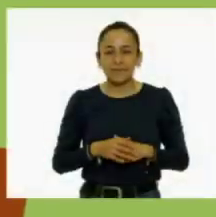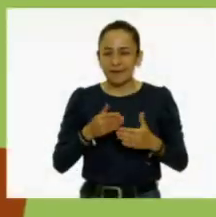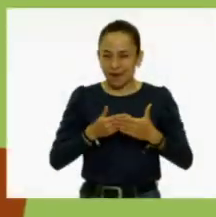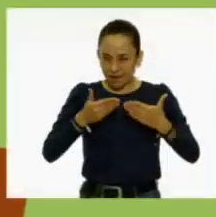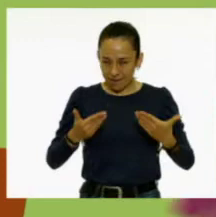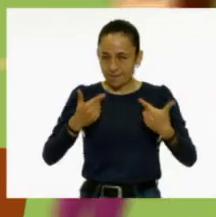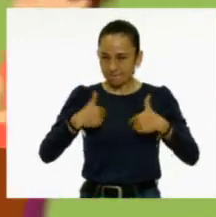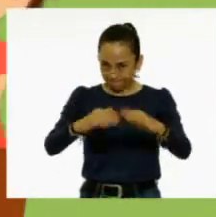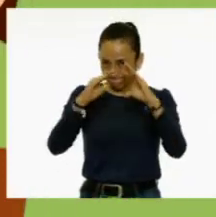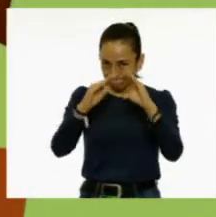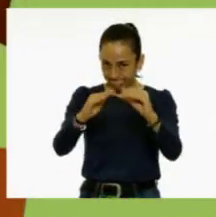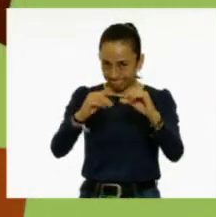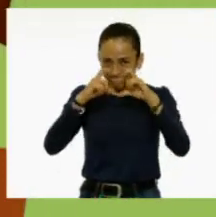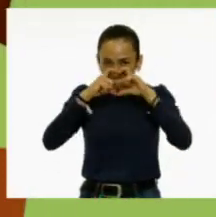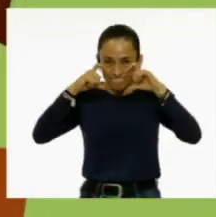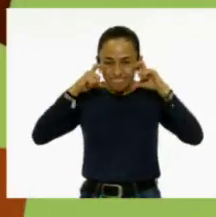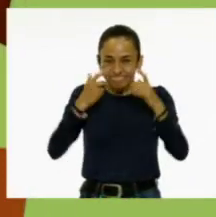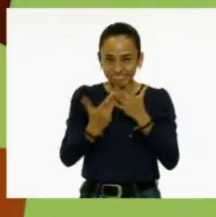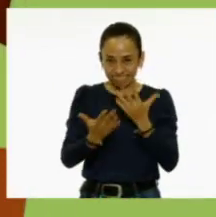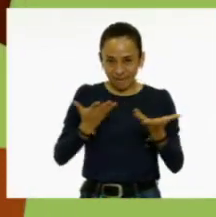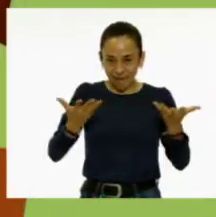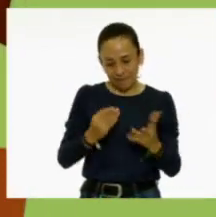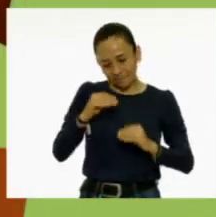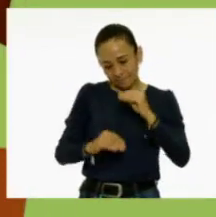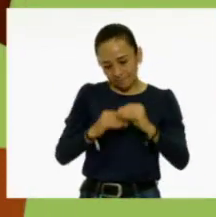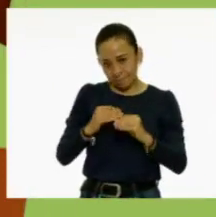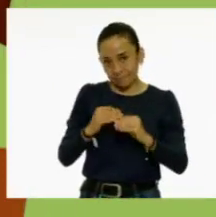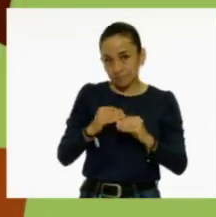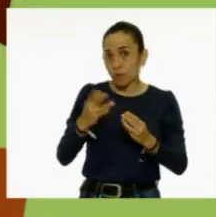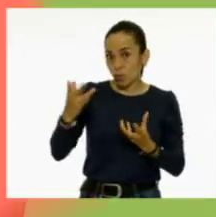enseñaremos cómo armar un cubrebocas con ayuda de un adulto.